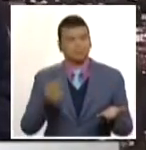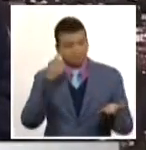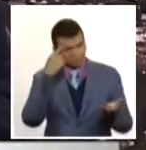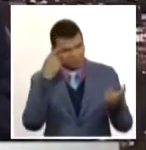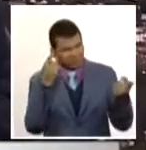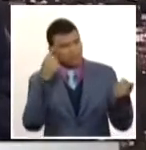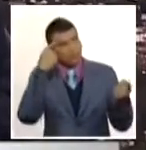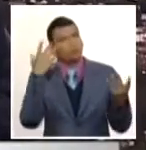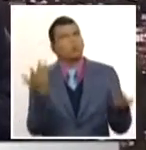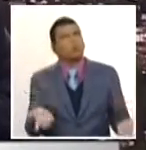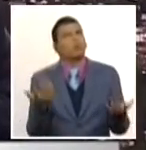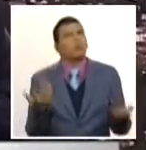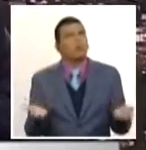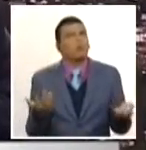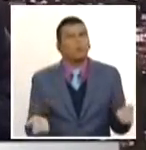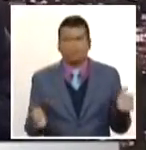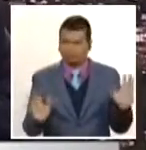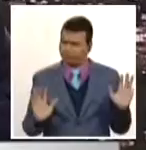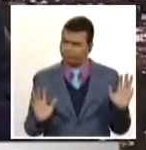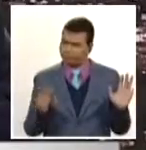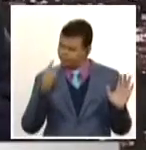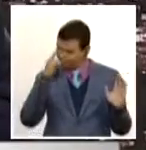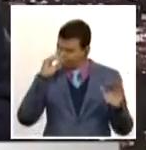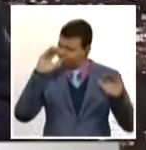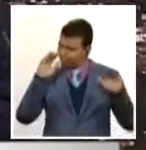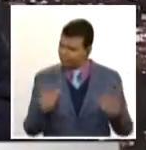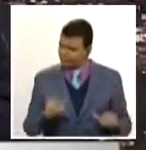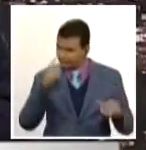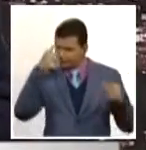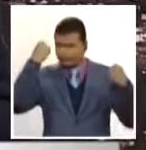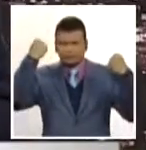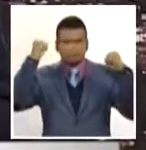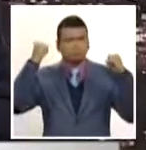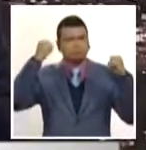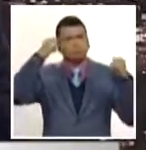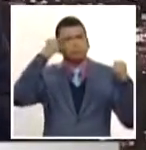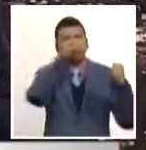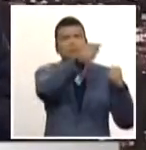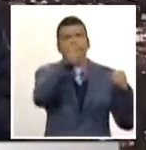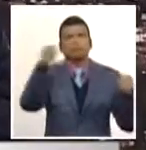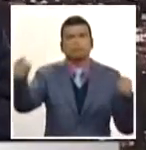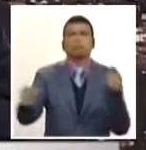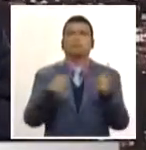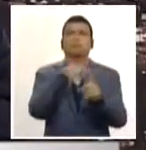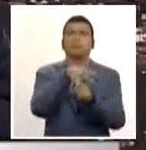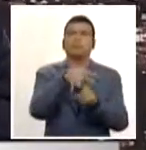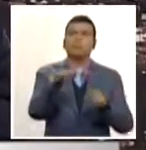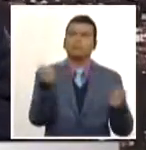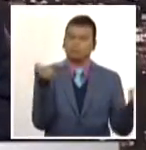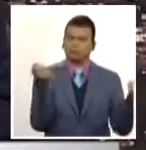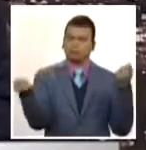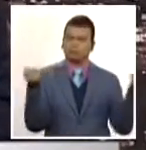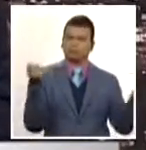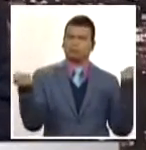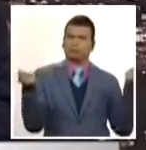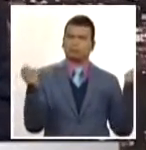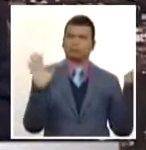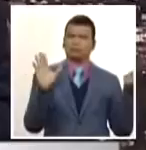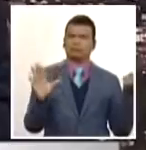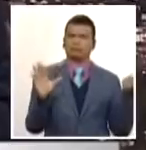incertidumbre y para acercar, digamos, posibles escenarios que pueden afectar a una